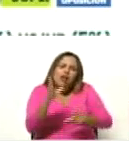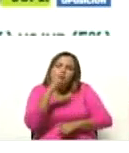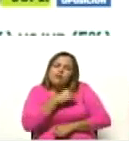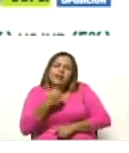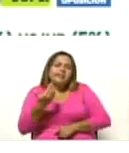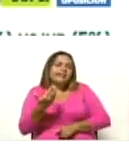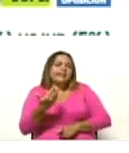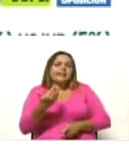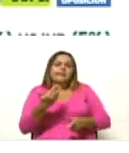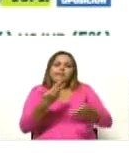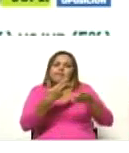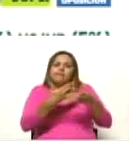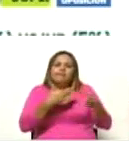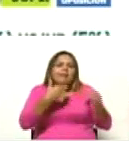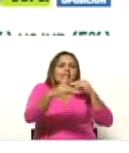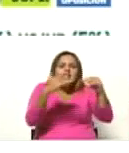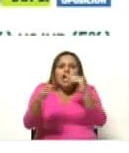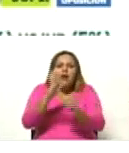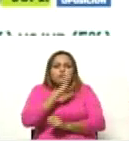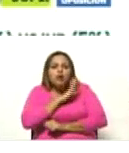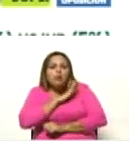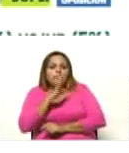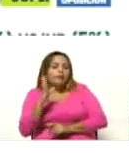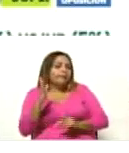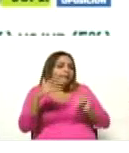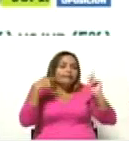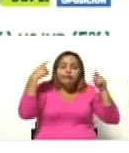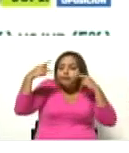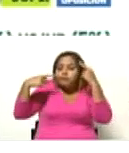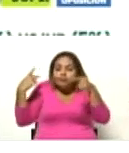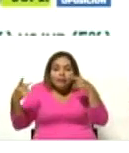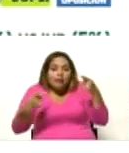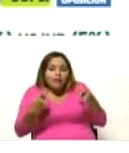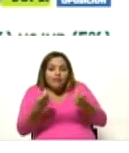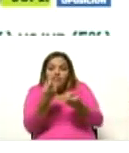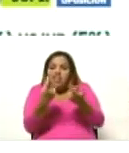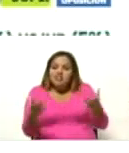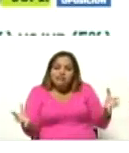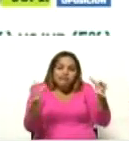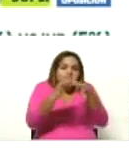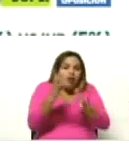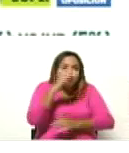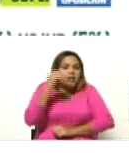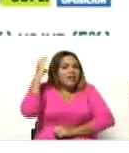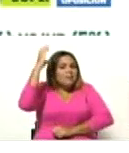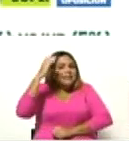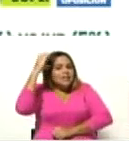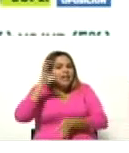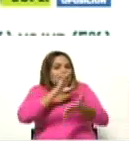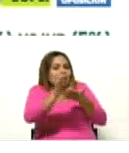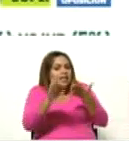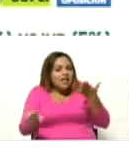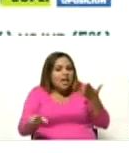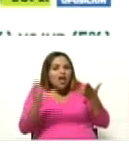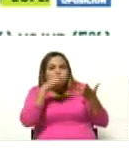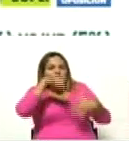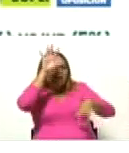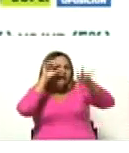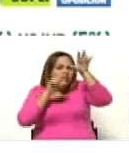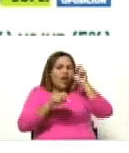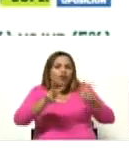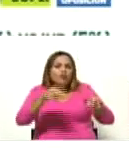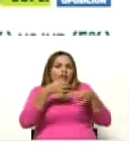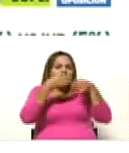propias, deambulando, desvariando, descerebrada, sin capacidad estratégica, sin comprensión de las